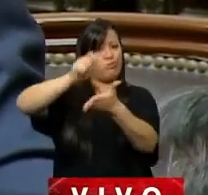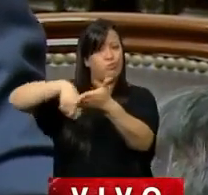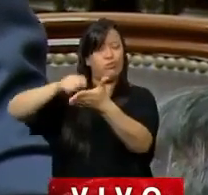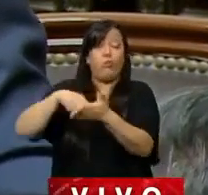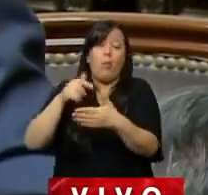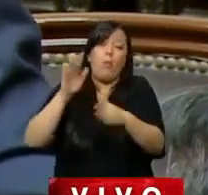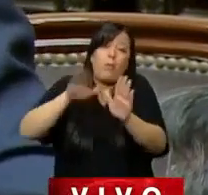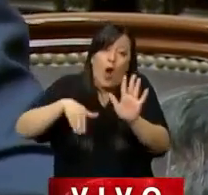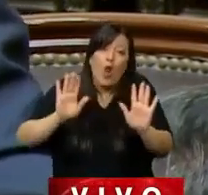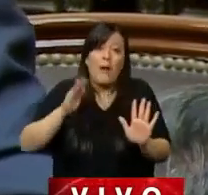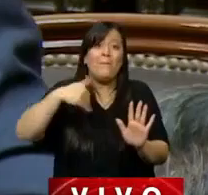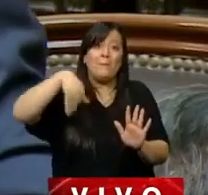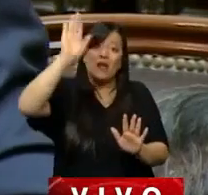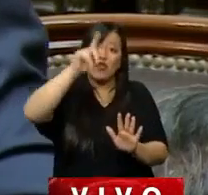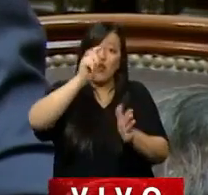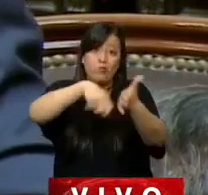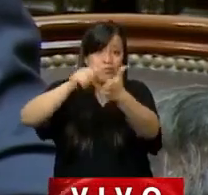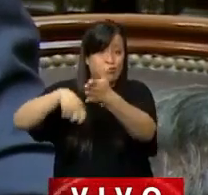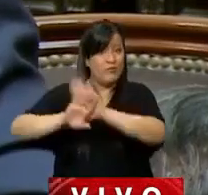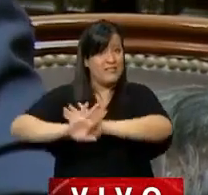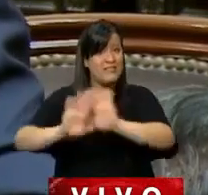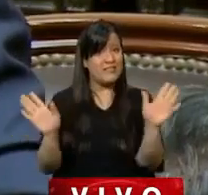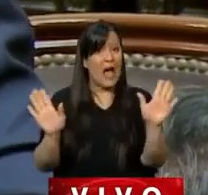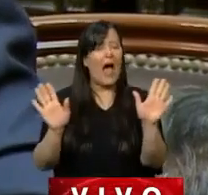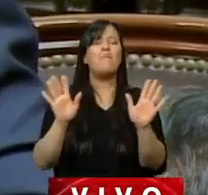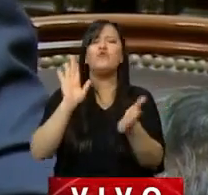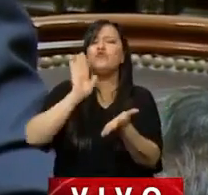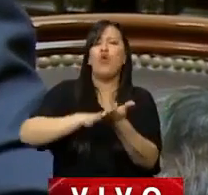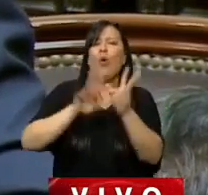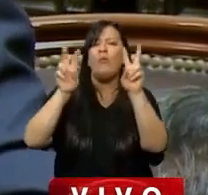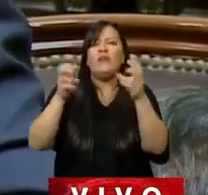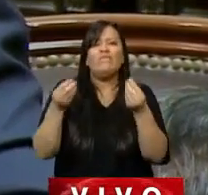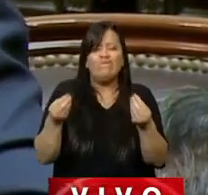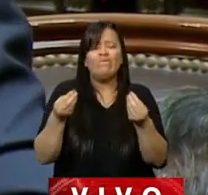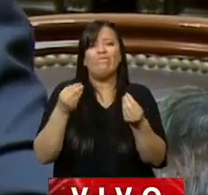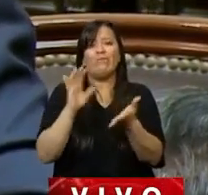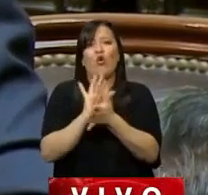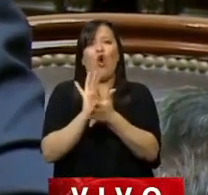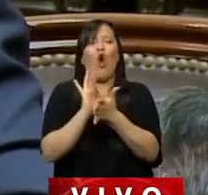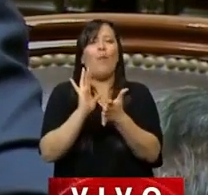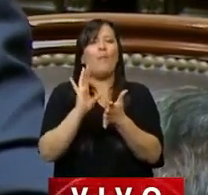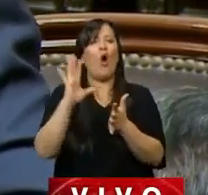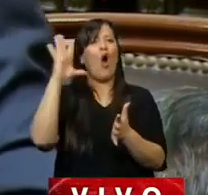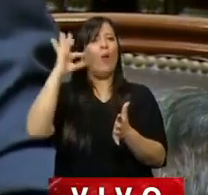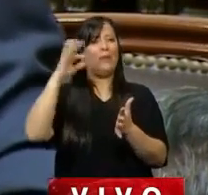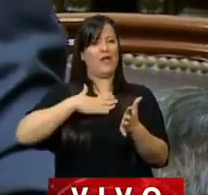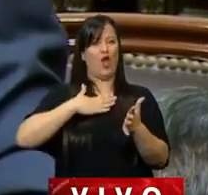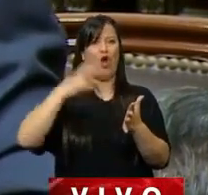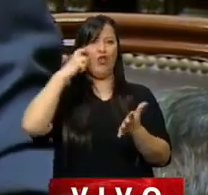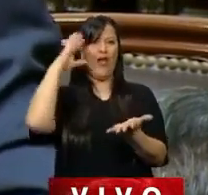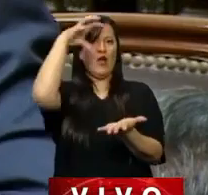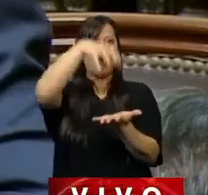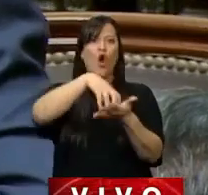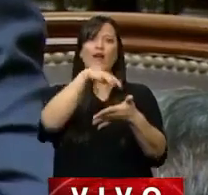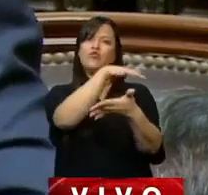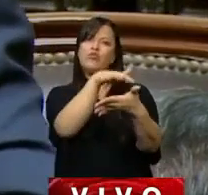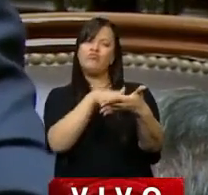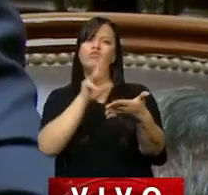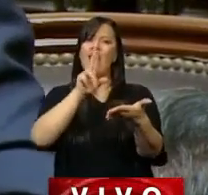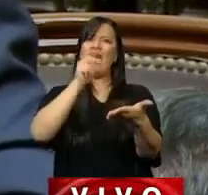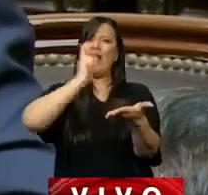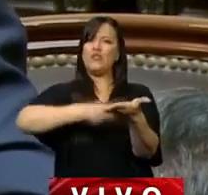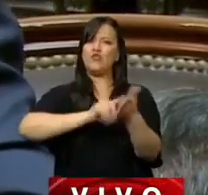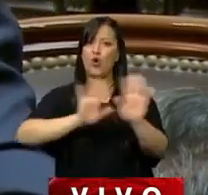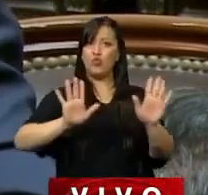por lo menos la mayoría respecto de un posicionamiento de este Parlamento con respecto a